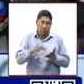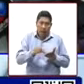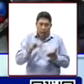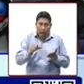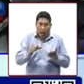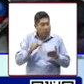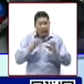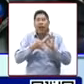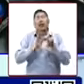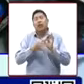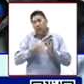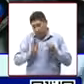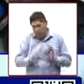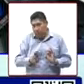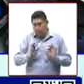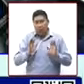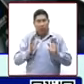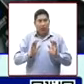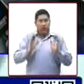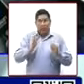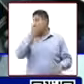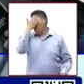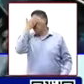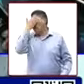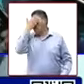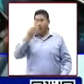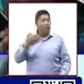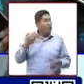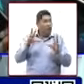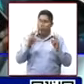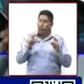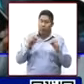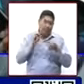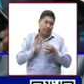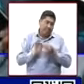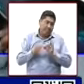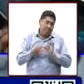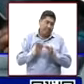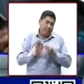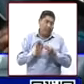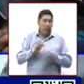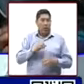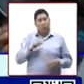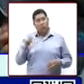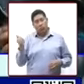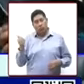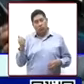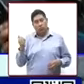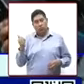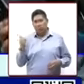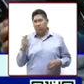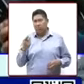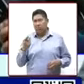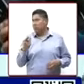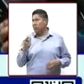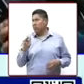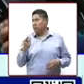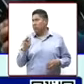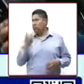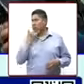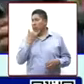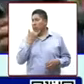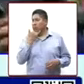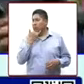cosas, algunas unidades no lo estaban haciendo, se va a rectificar. Y por otro lado, pues yo no creo que la ciudad necesita que